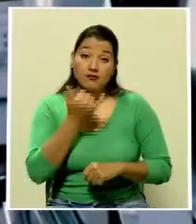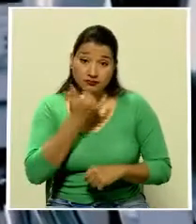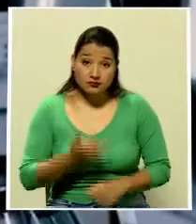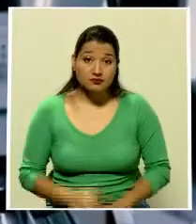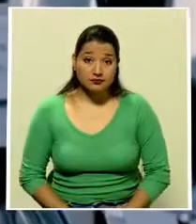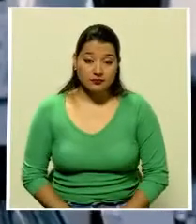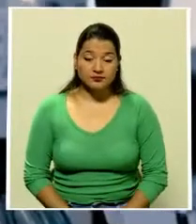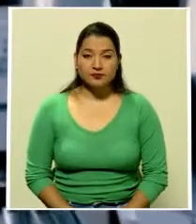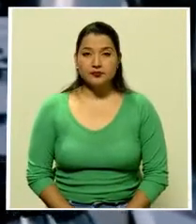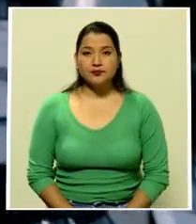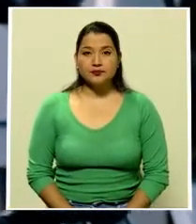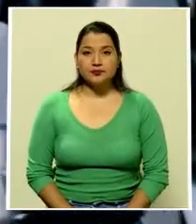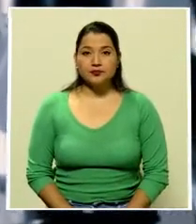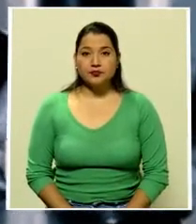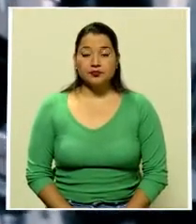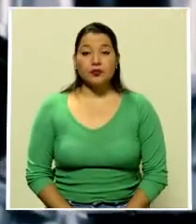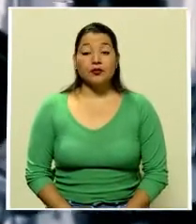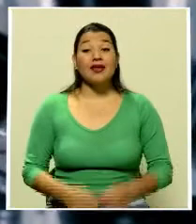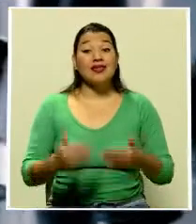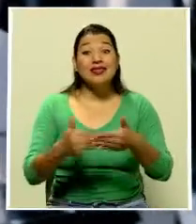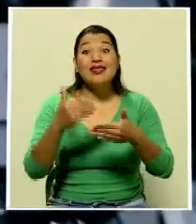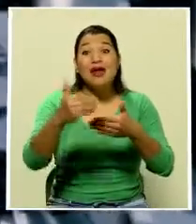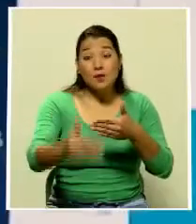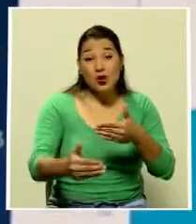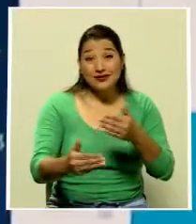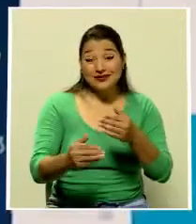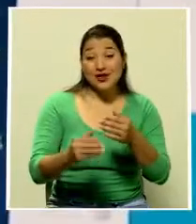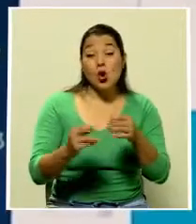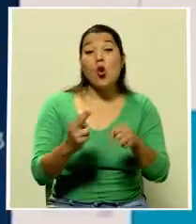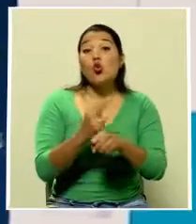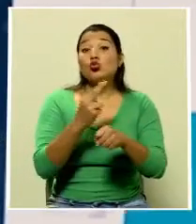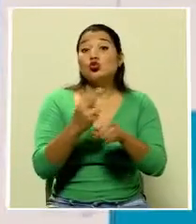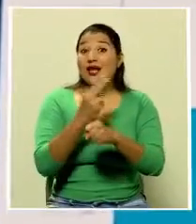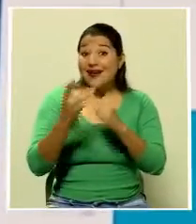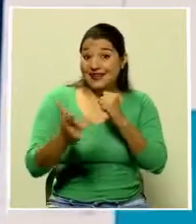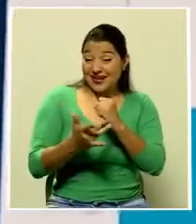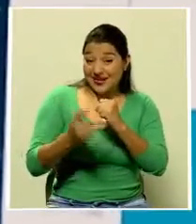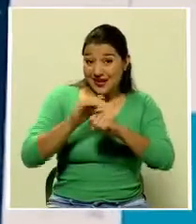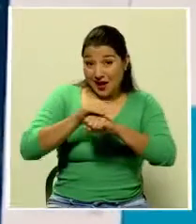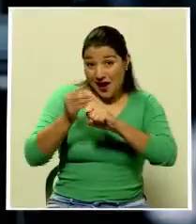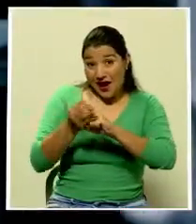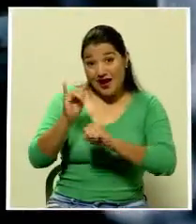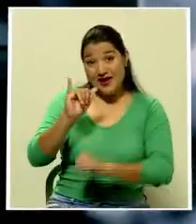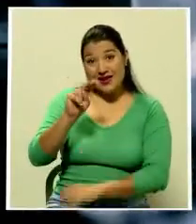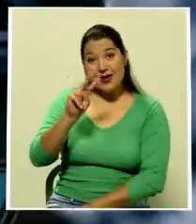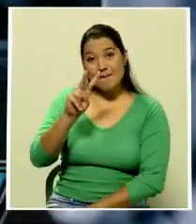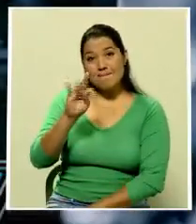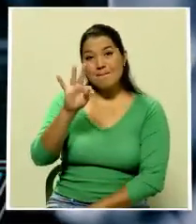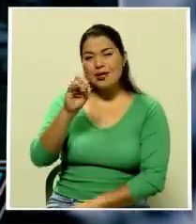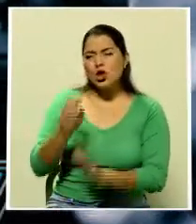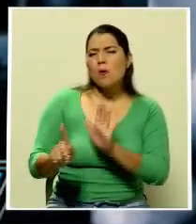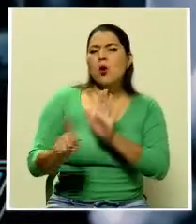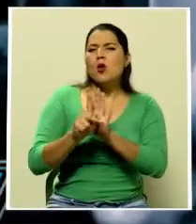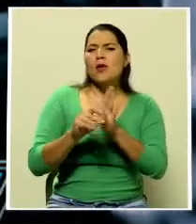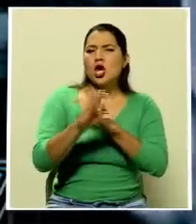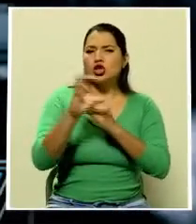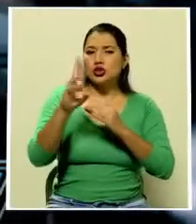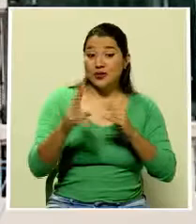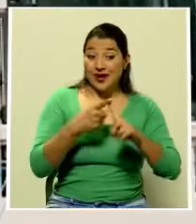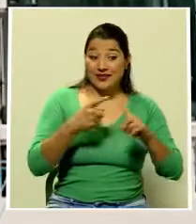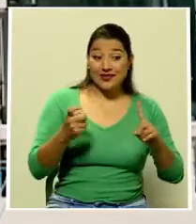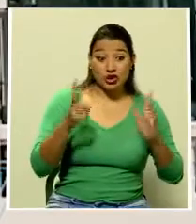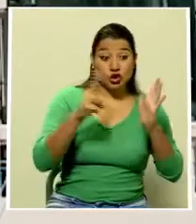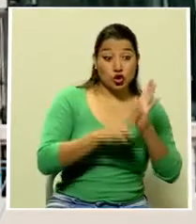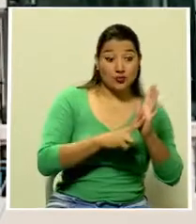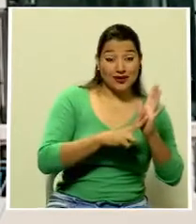clarísimo. En adelante, la aplicación de esta técnica quedó prohibida en Costa Rica por años, hasta el 28 de noviembre del 2012,